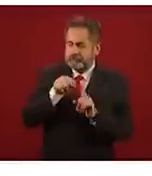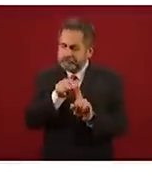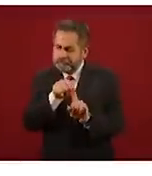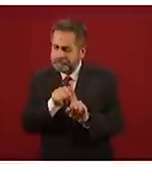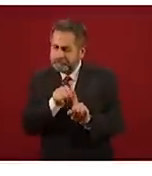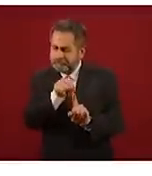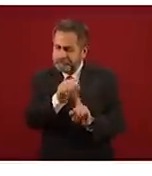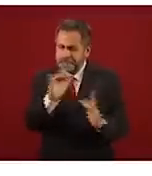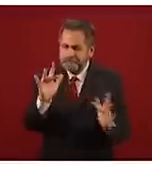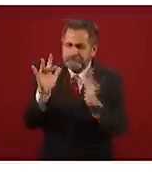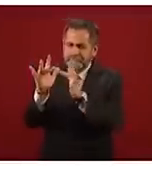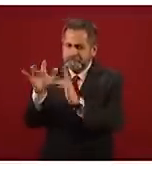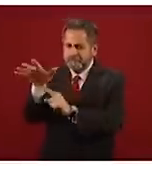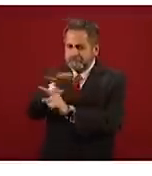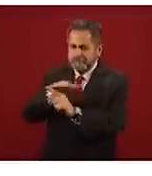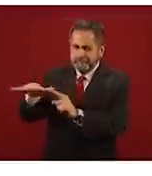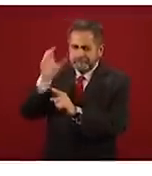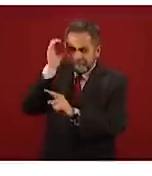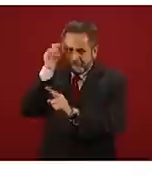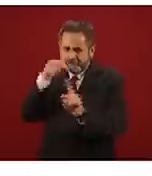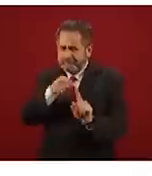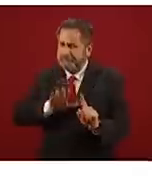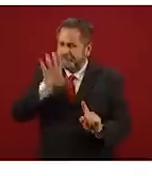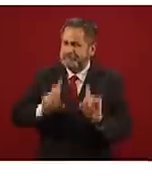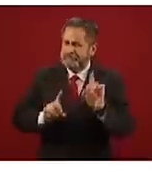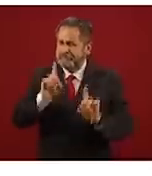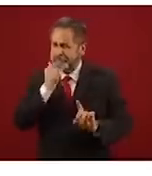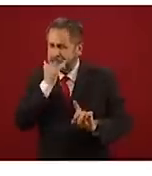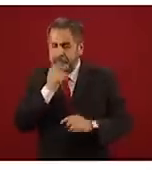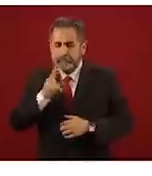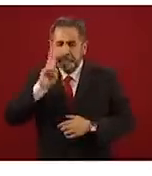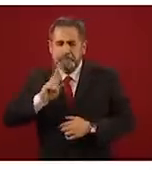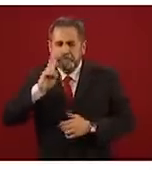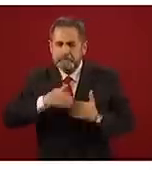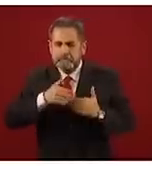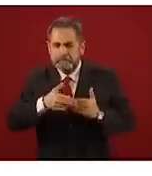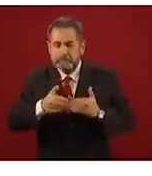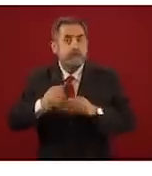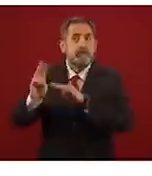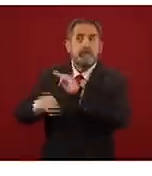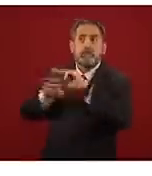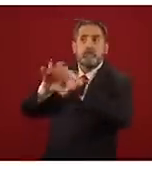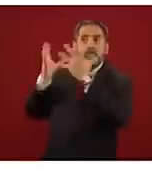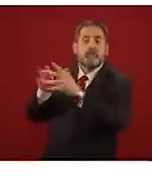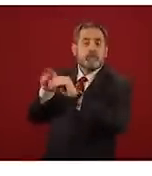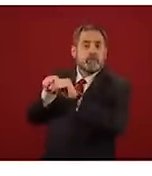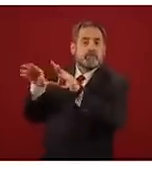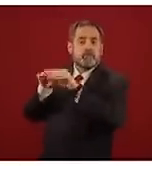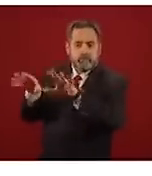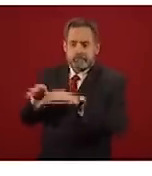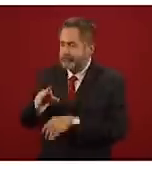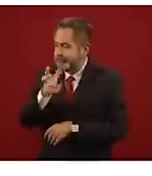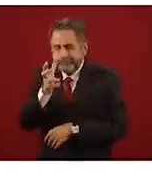de haber estado en la región afectada. Conforme la enfermedad se vaya propagando por el mundo, cosa que va a